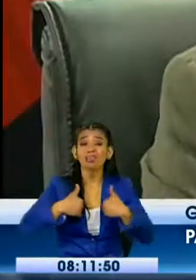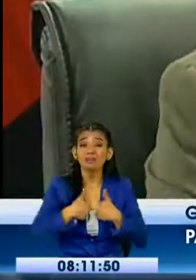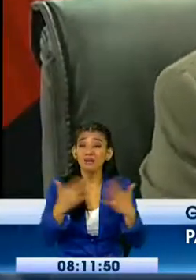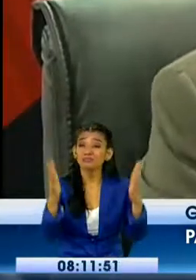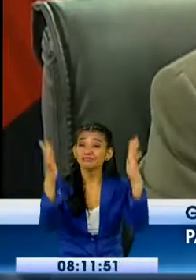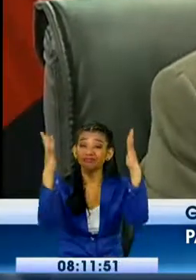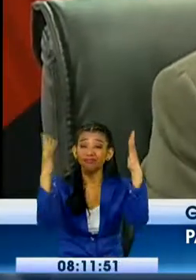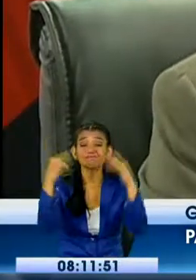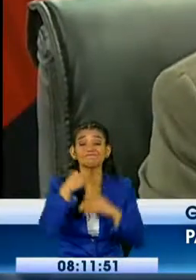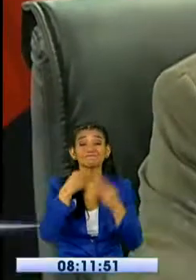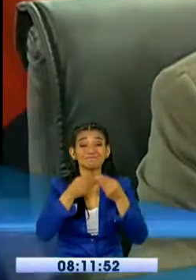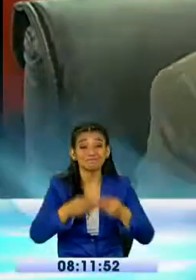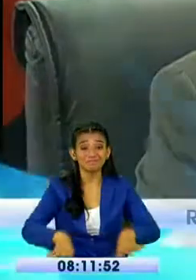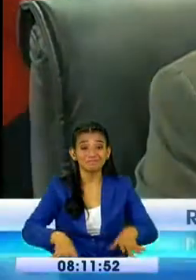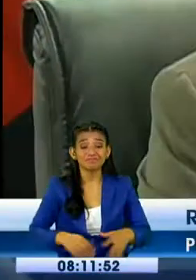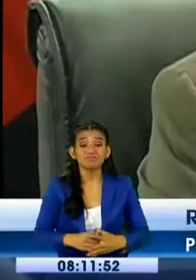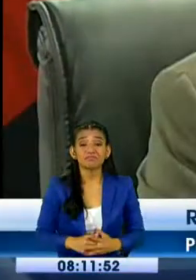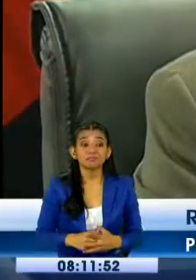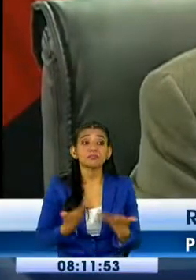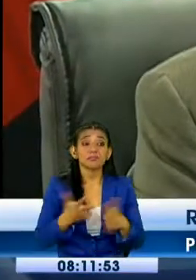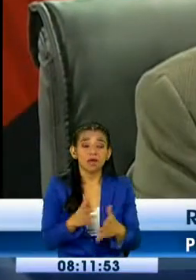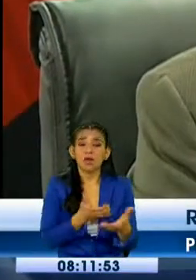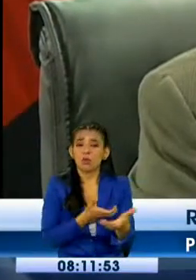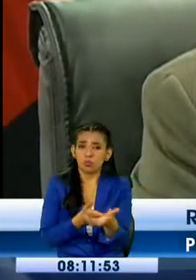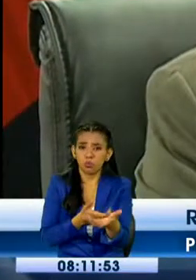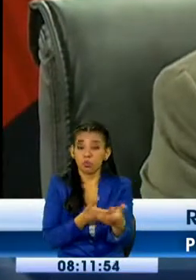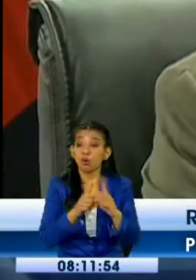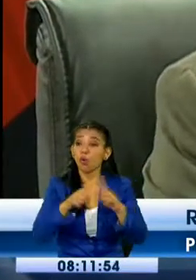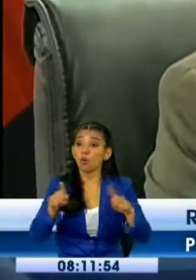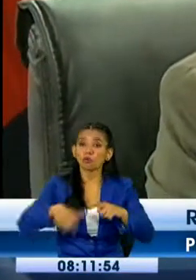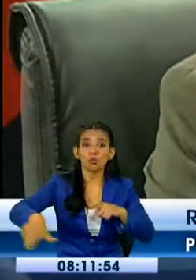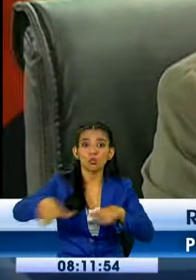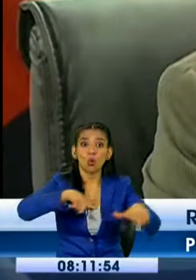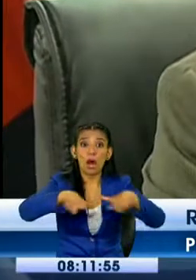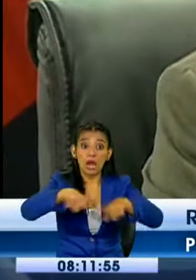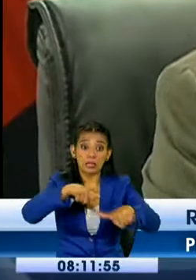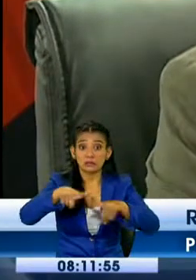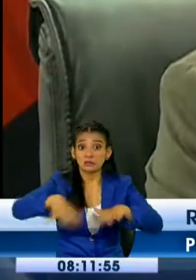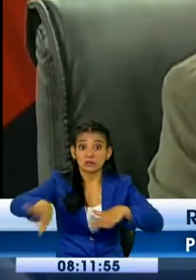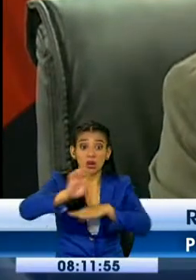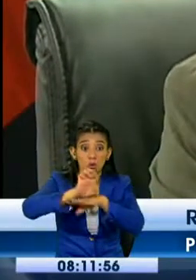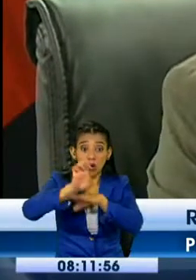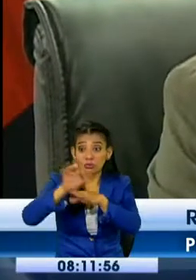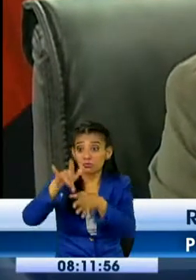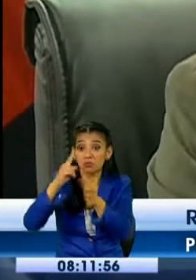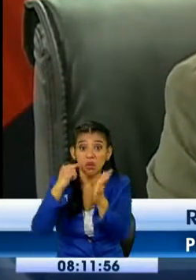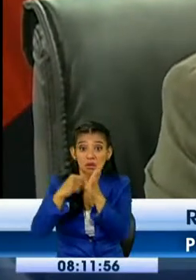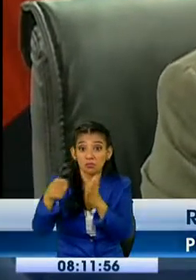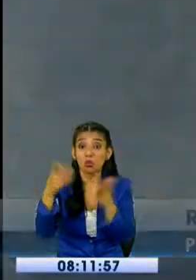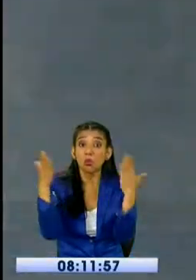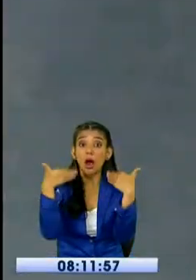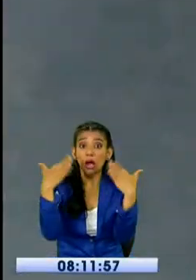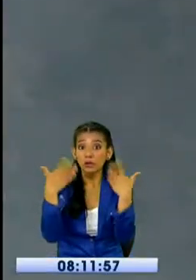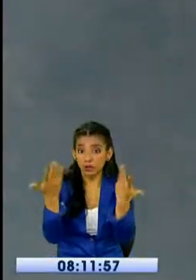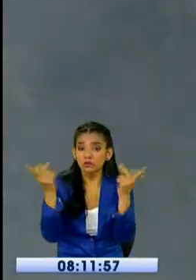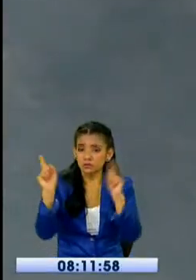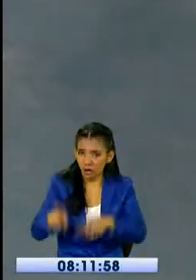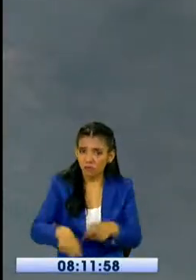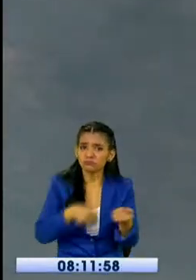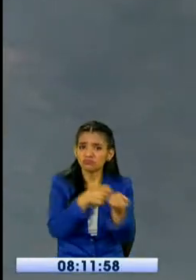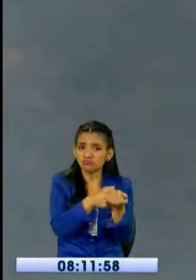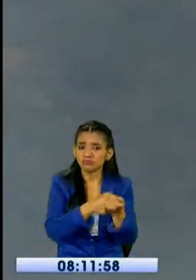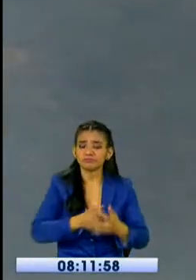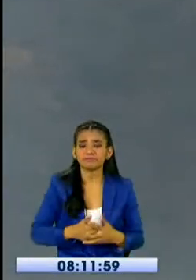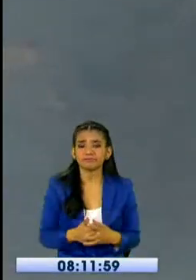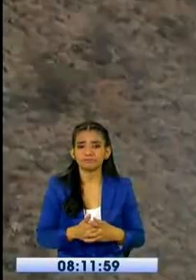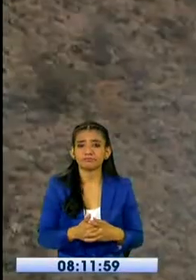están movilizando bomberos de otras partes del país que no tienen riesgo, por ejemplo Guayaquil. Verano que por ahora